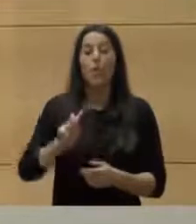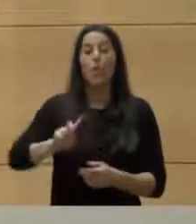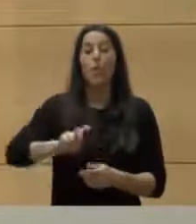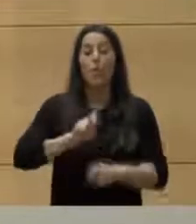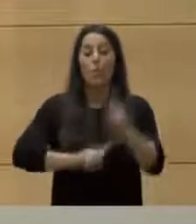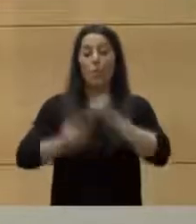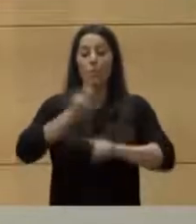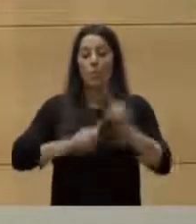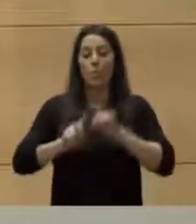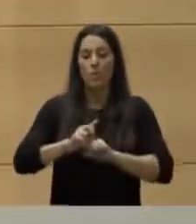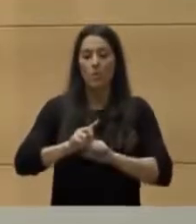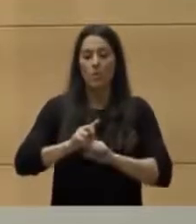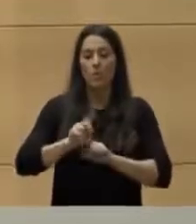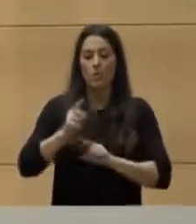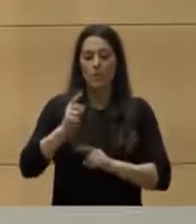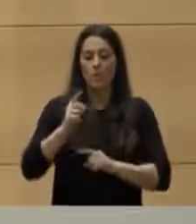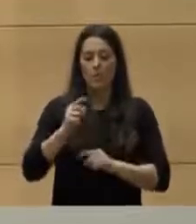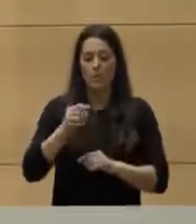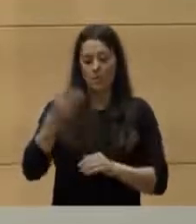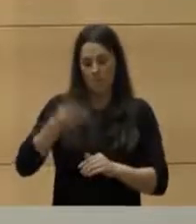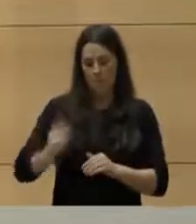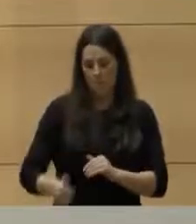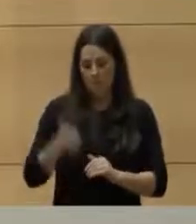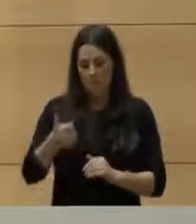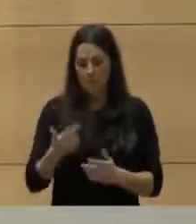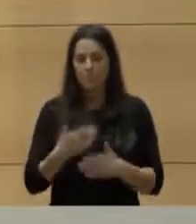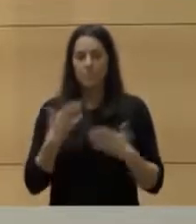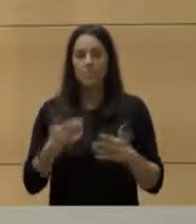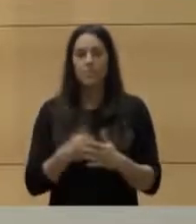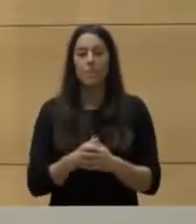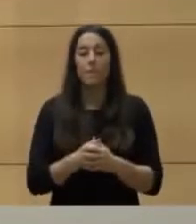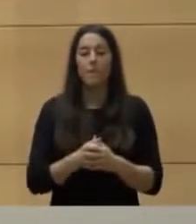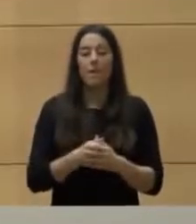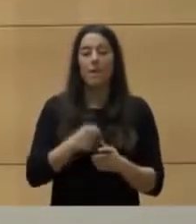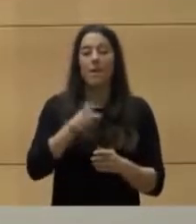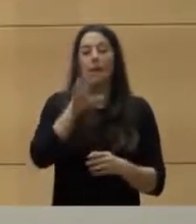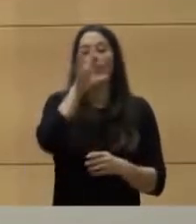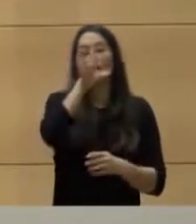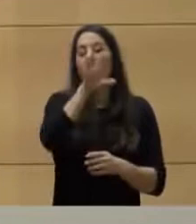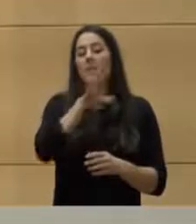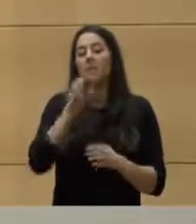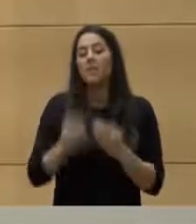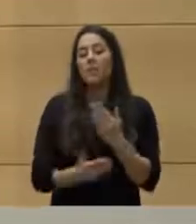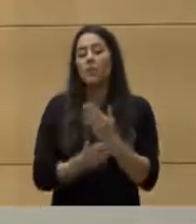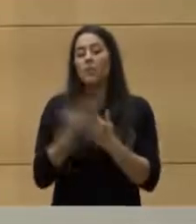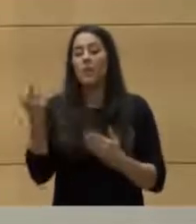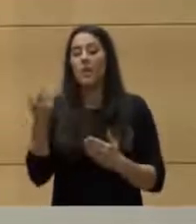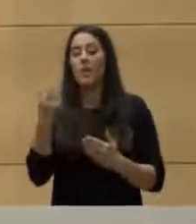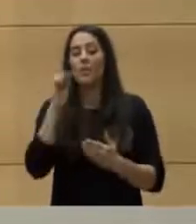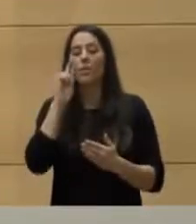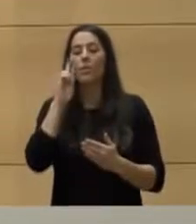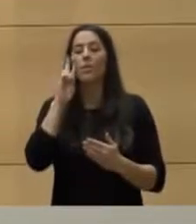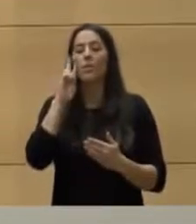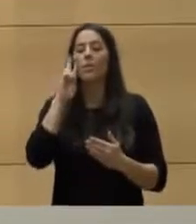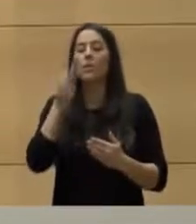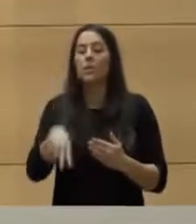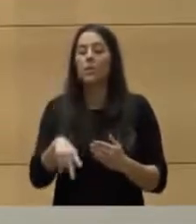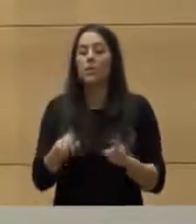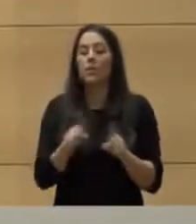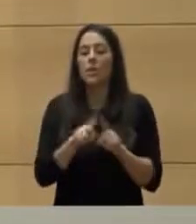¿Qué entes federados se reconocen entre sí como pactantes? Dicho de otra